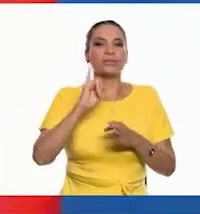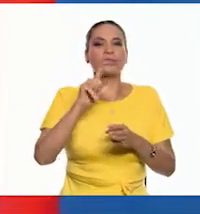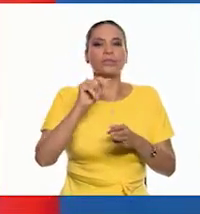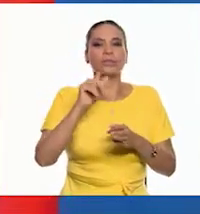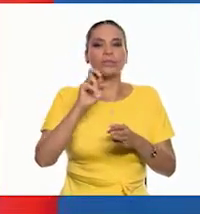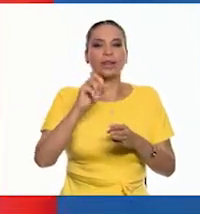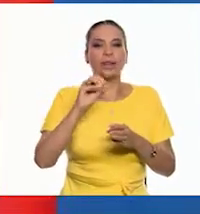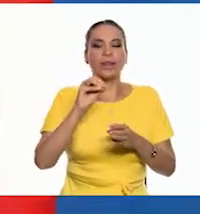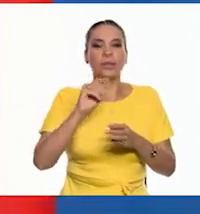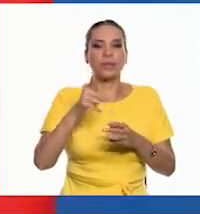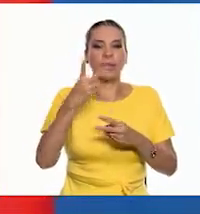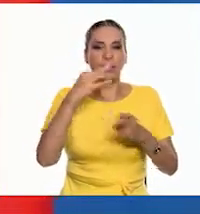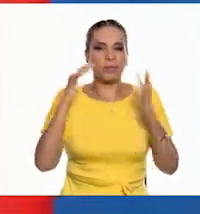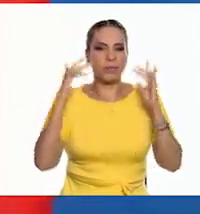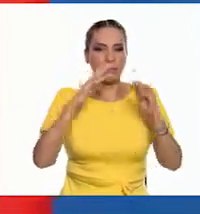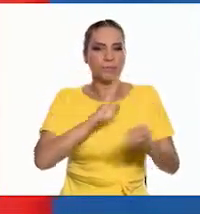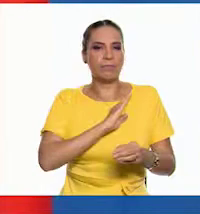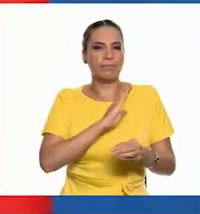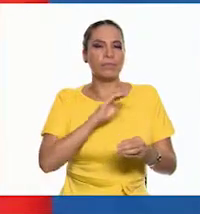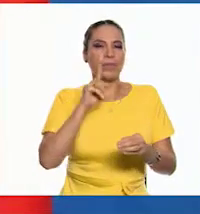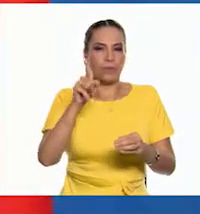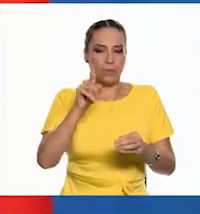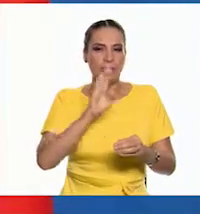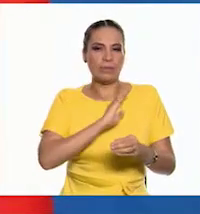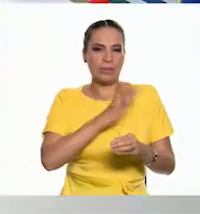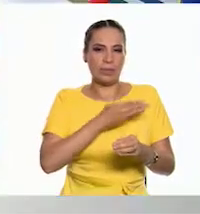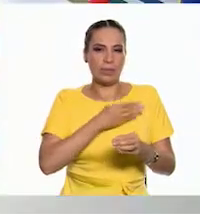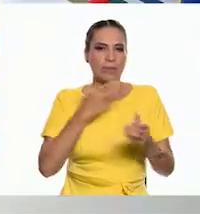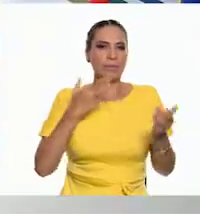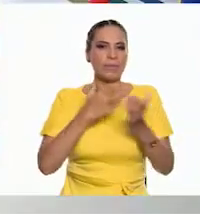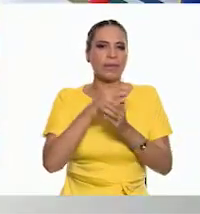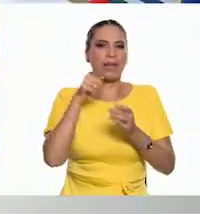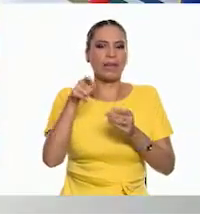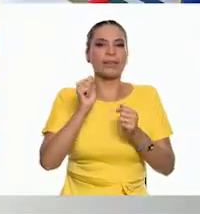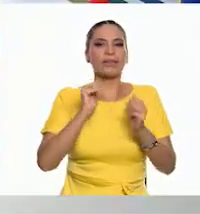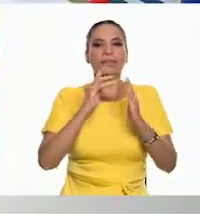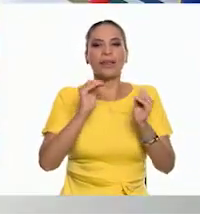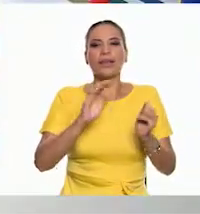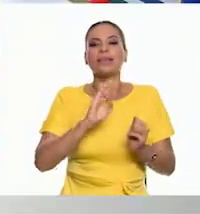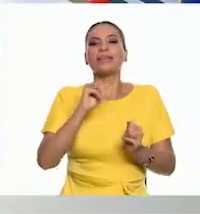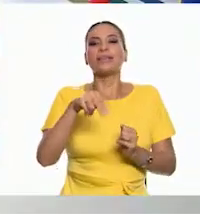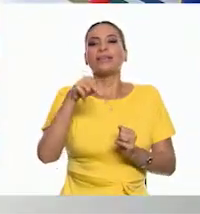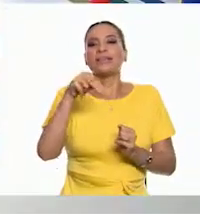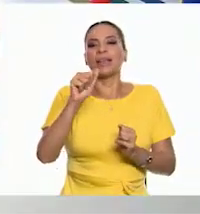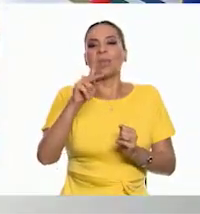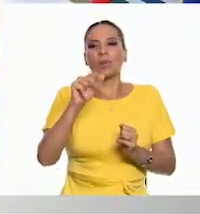es la invasión napoleónica a España. ¿Me ayudas, por favor, Jenny? Claro que sí.